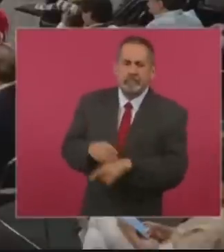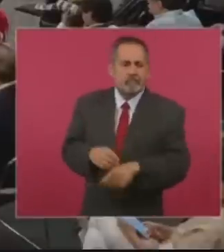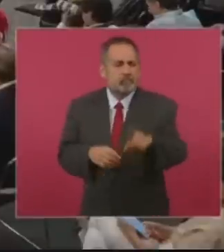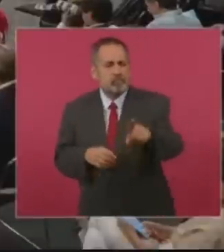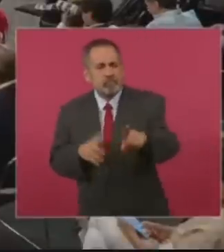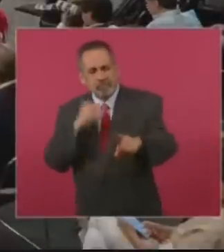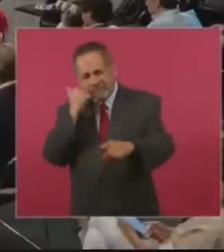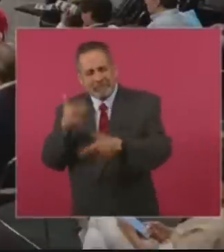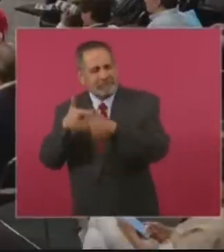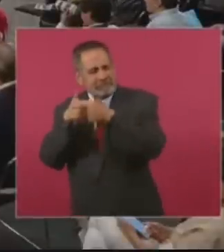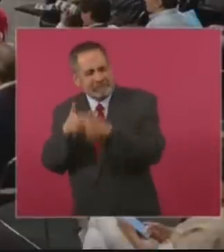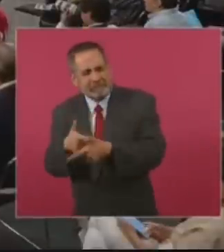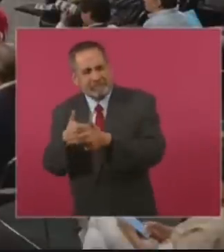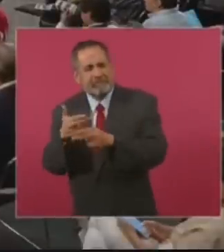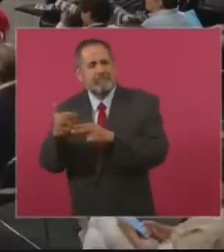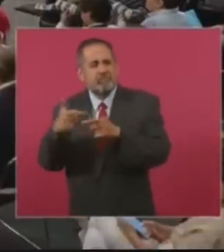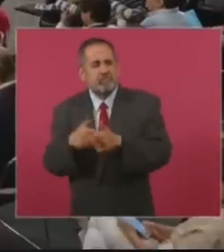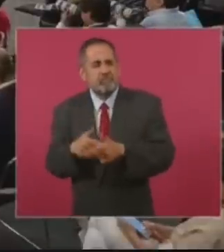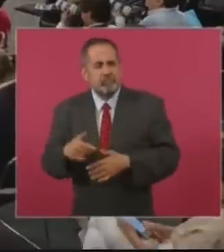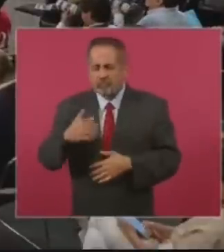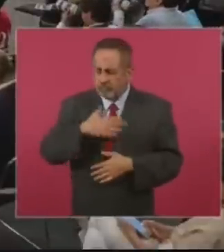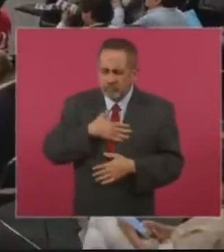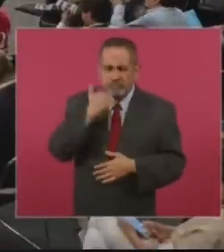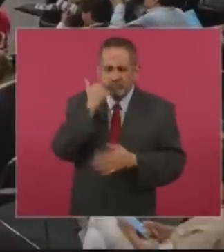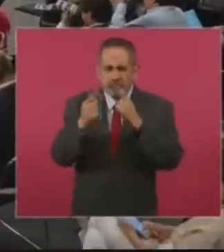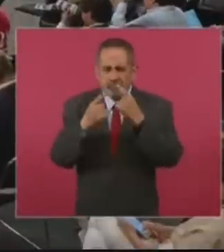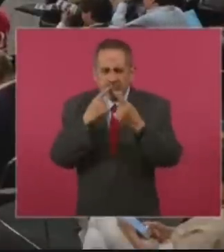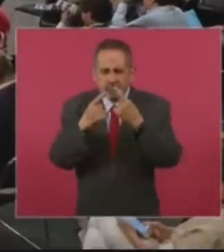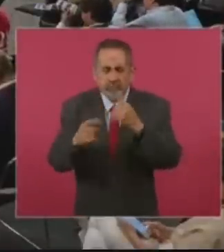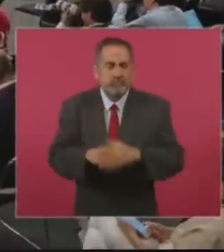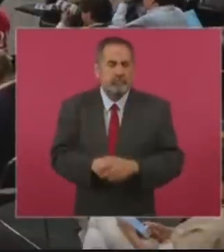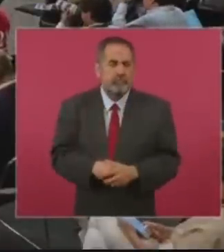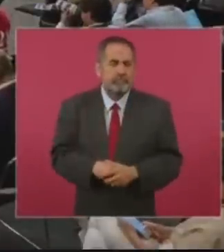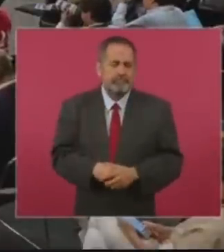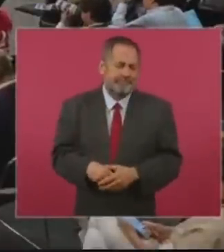piensa usted llegar queremos diálogo gran